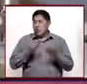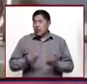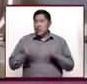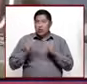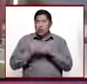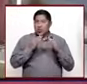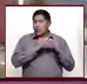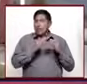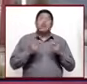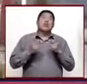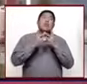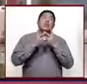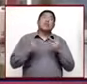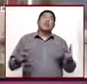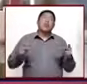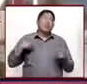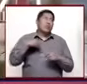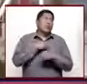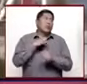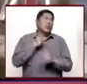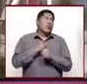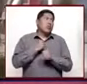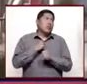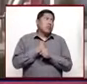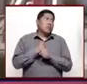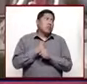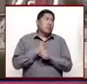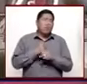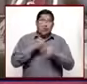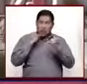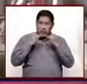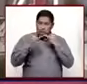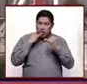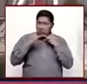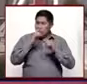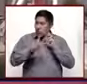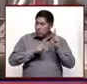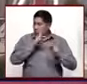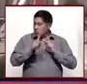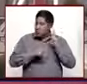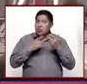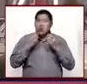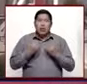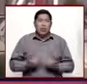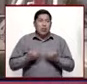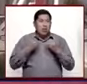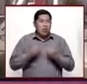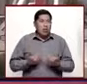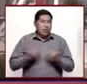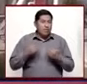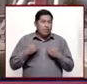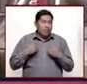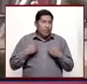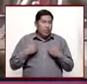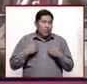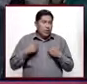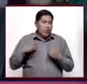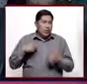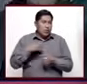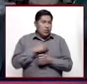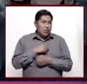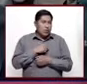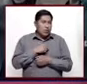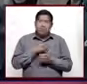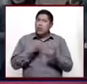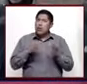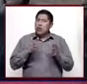ciudad de Potosí. Estamos trabajando en ello y también queremos informar a la población que en este momento tenemos en la estación de servicio